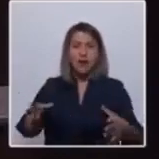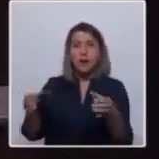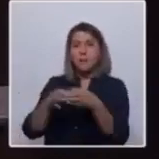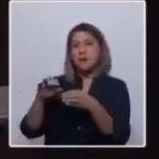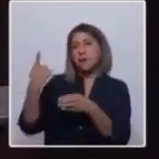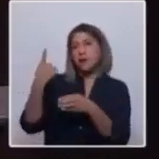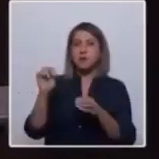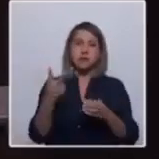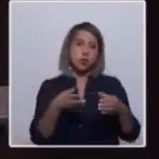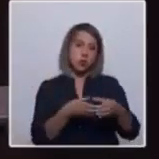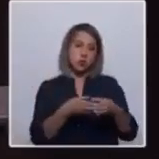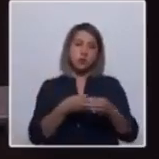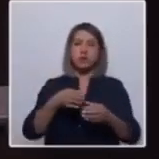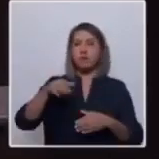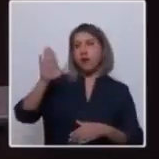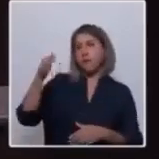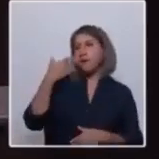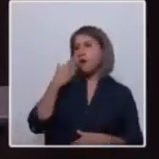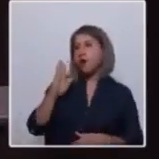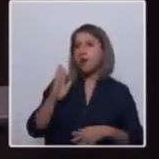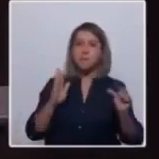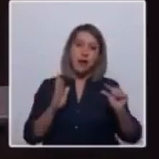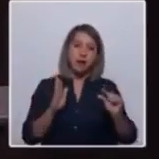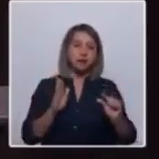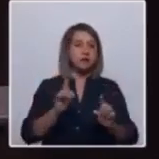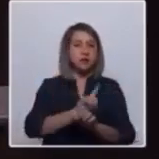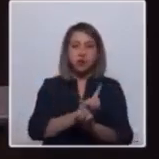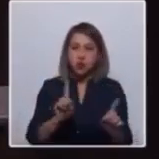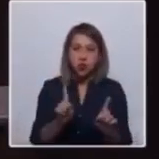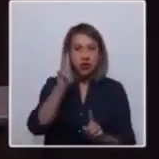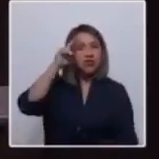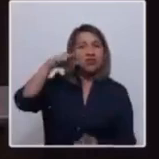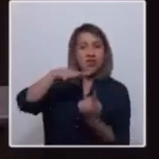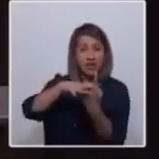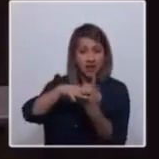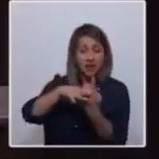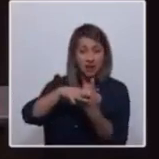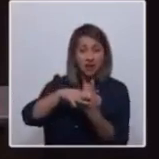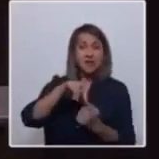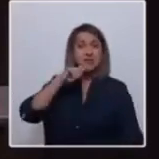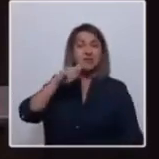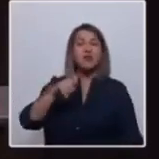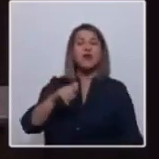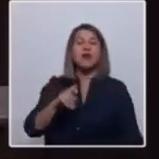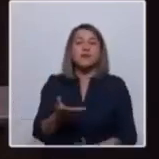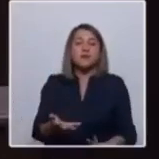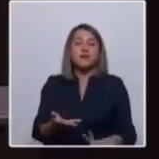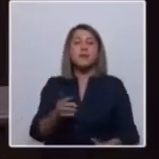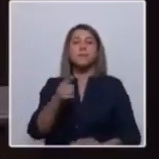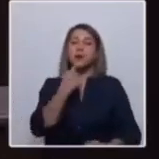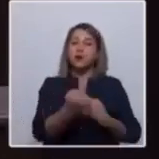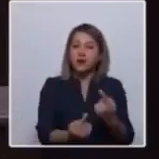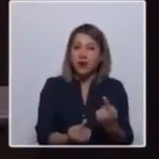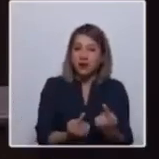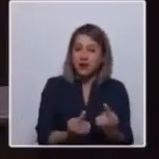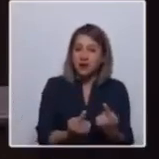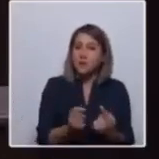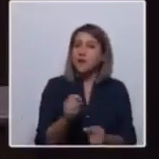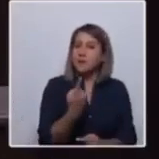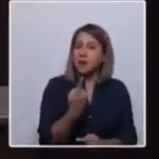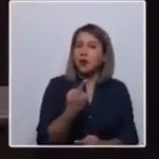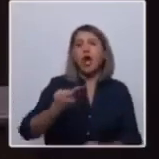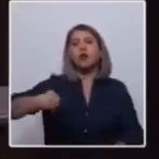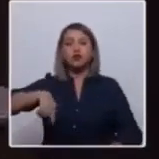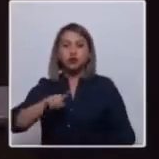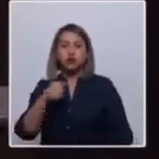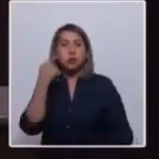categoría. No. En que a los indígenas no se les puede hacer nada sin preguntarles y al resto de nosotros se les puede